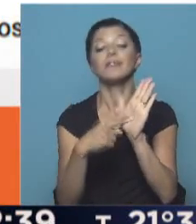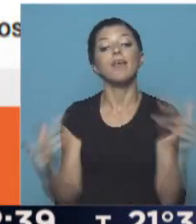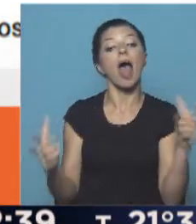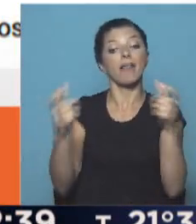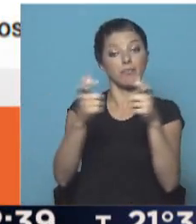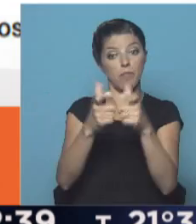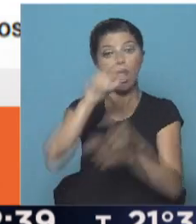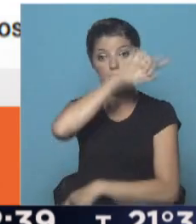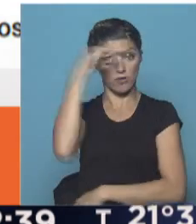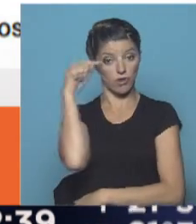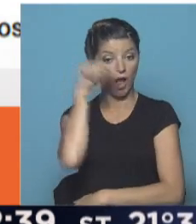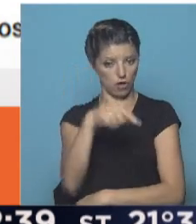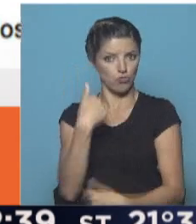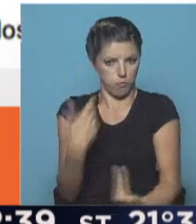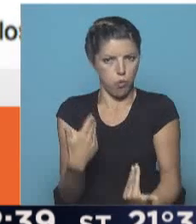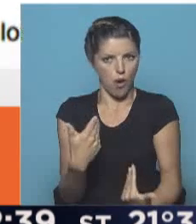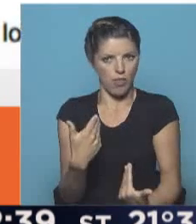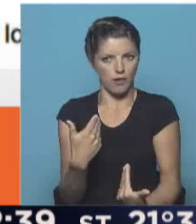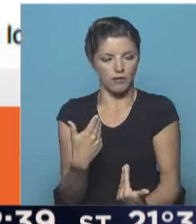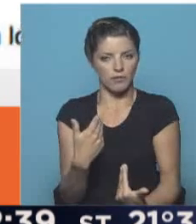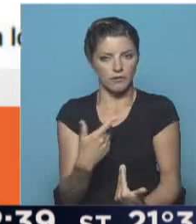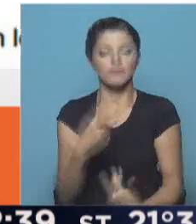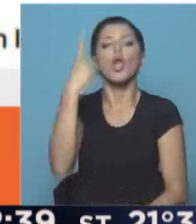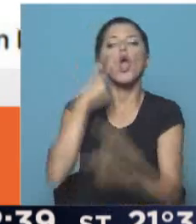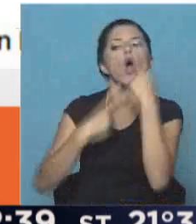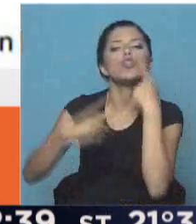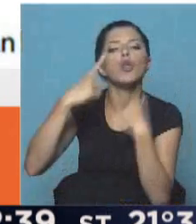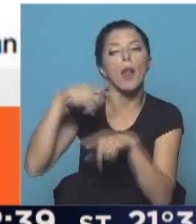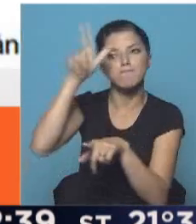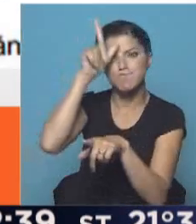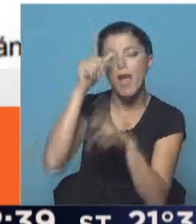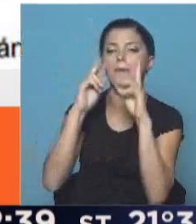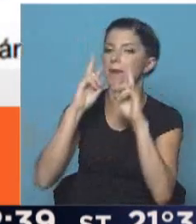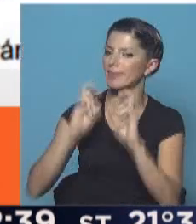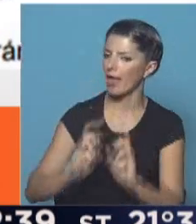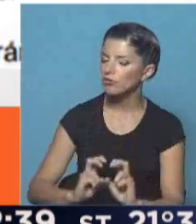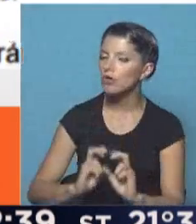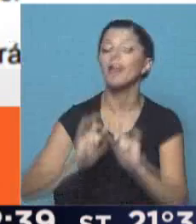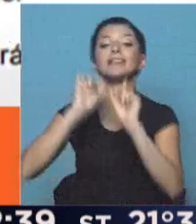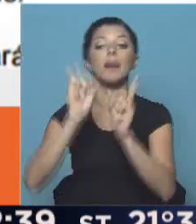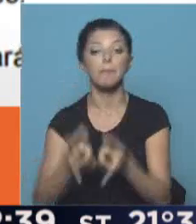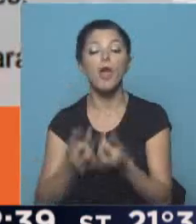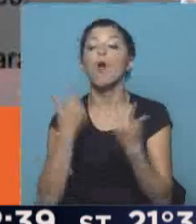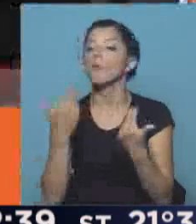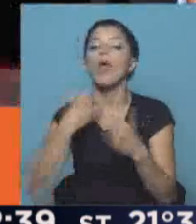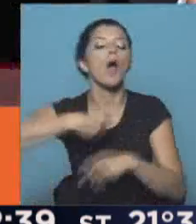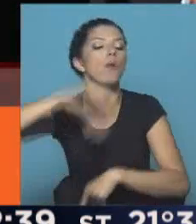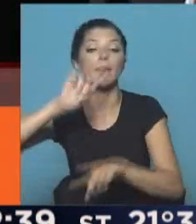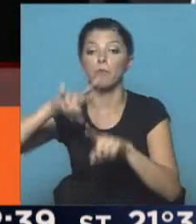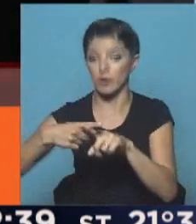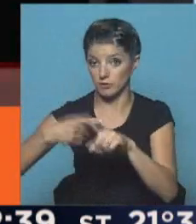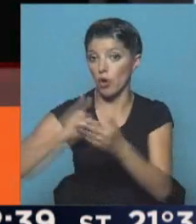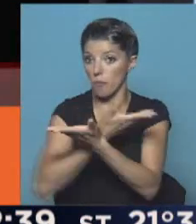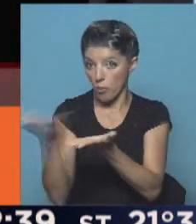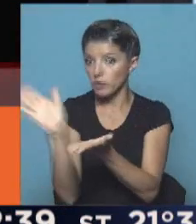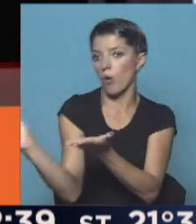Nacional tiene la potestad de ejercer su función de control mediante investigaciones y la interpelación de cualquier funcionario público en